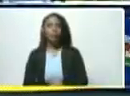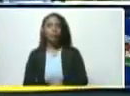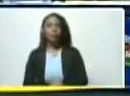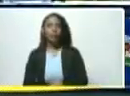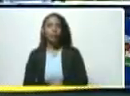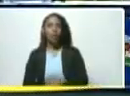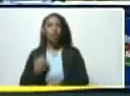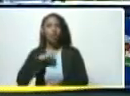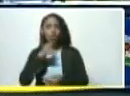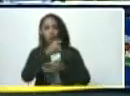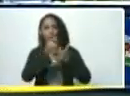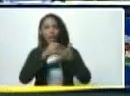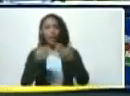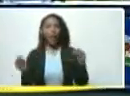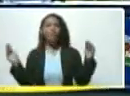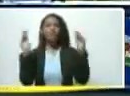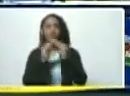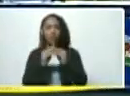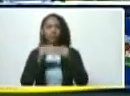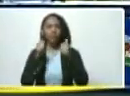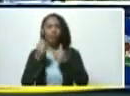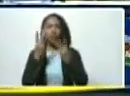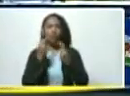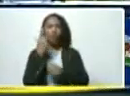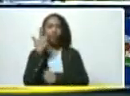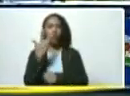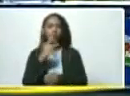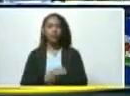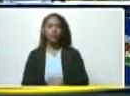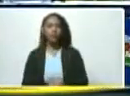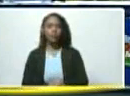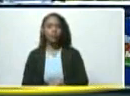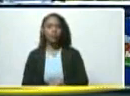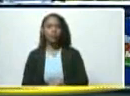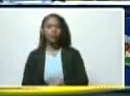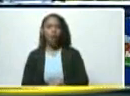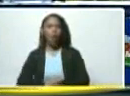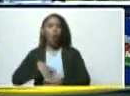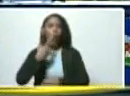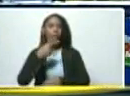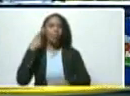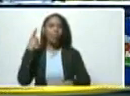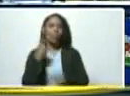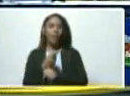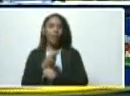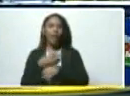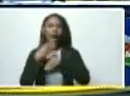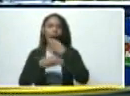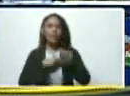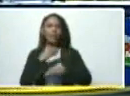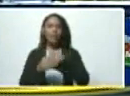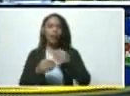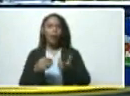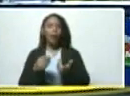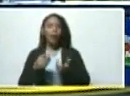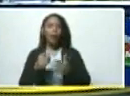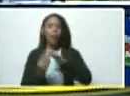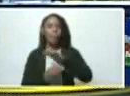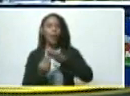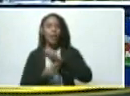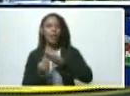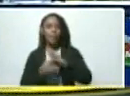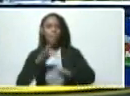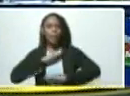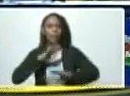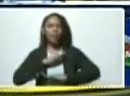Estamos en línea. Número tres. ¿Cuáles deben ser los pilares del estado de bienestar